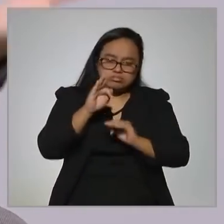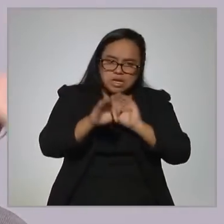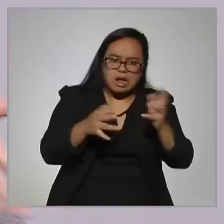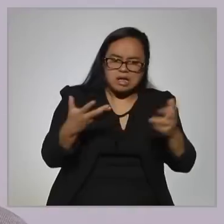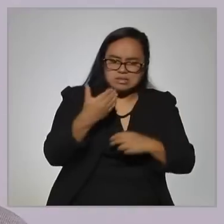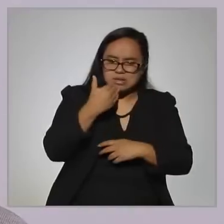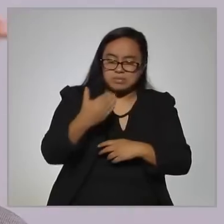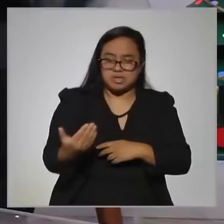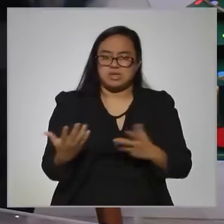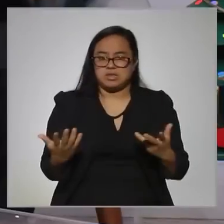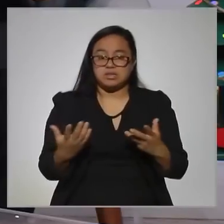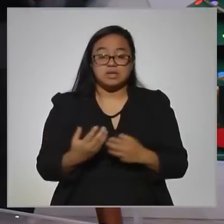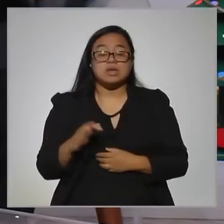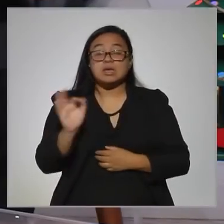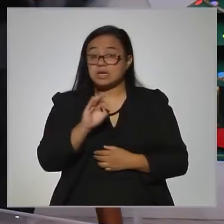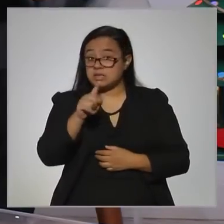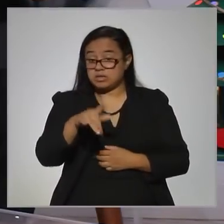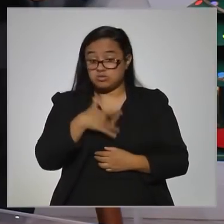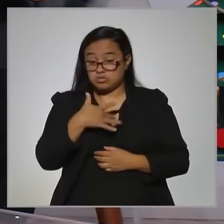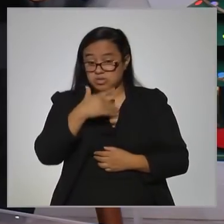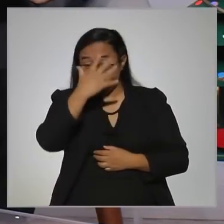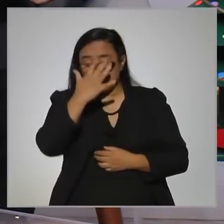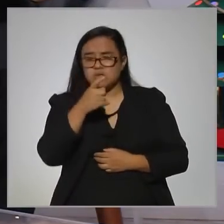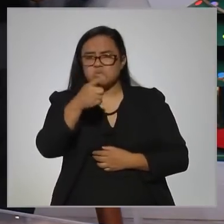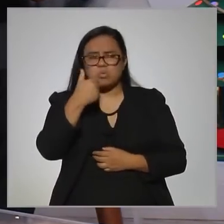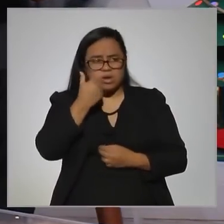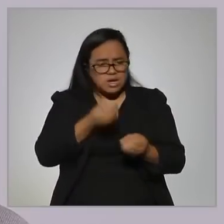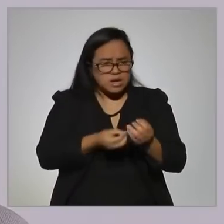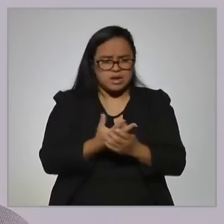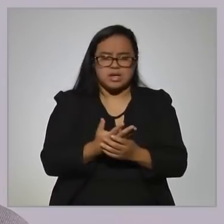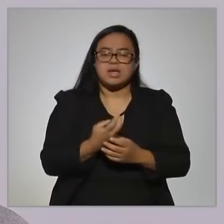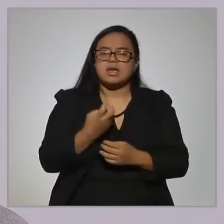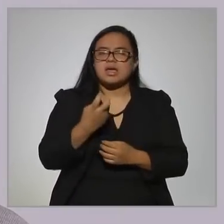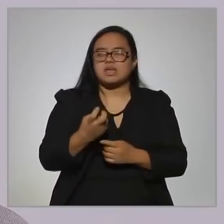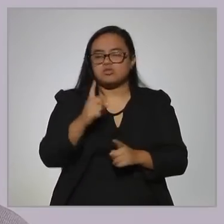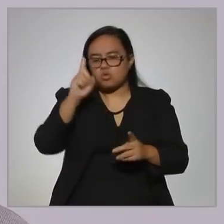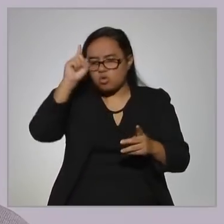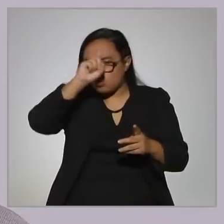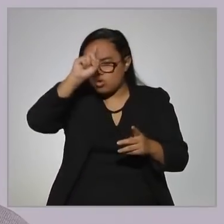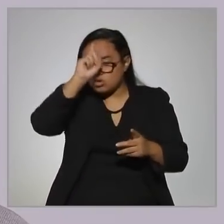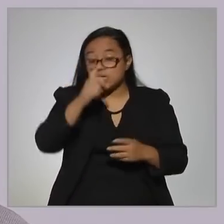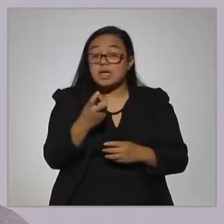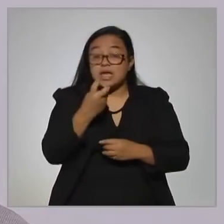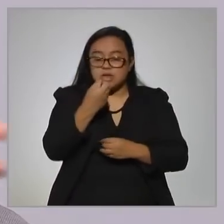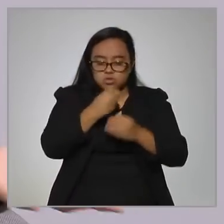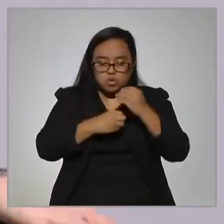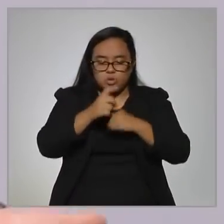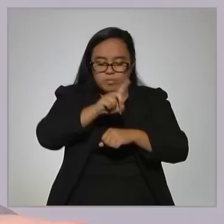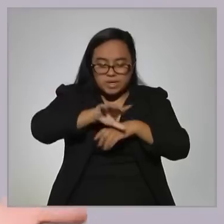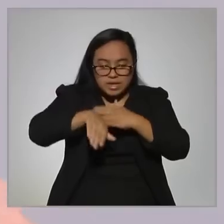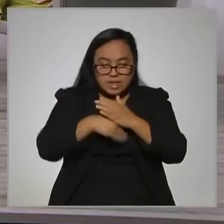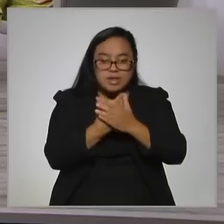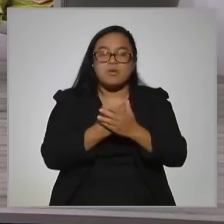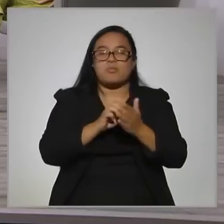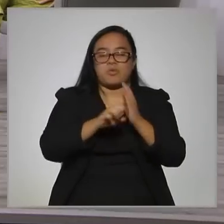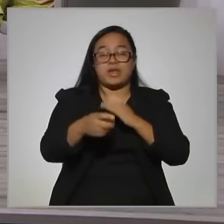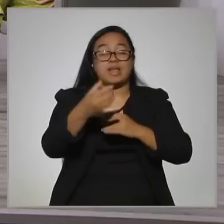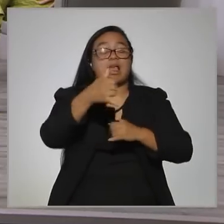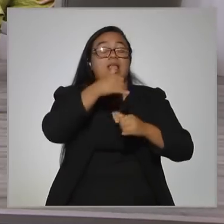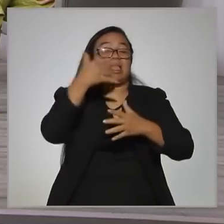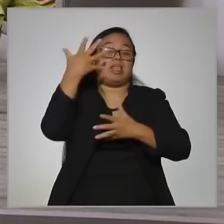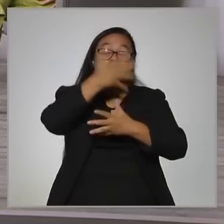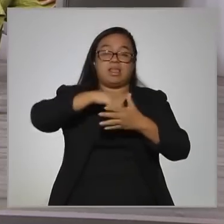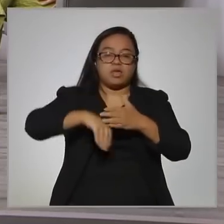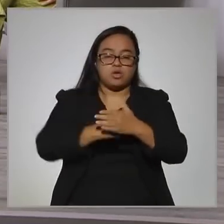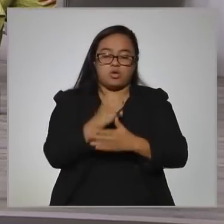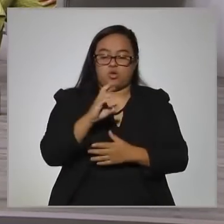pues también si estás triste y quieres salir, pues estos son unos truquitos. La comida del día siguiente, la de la cruda, por ejemplo, en el